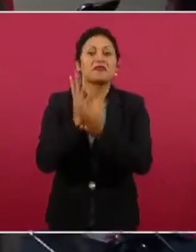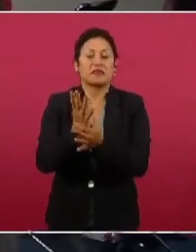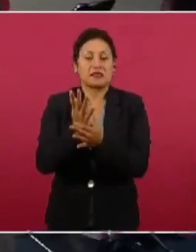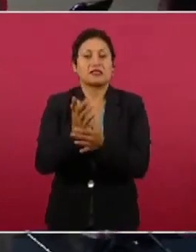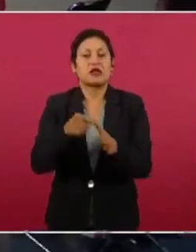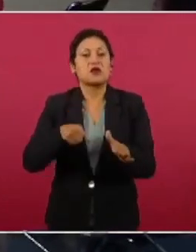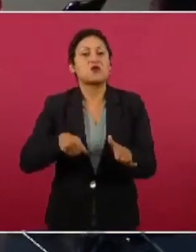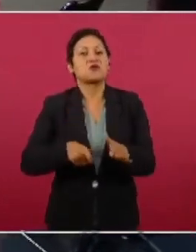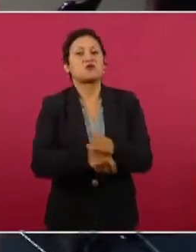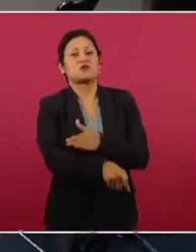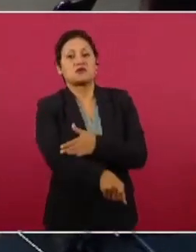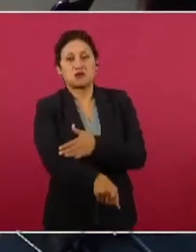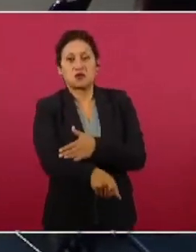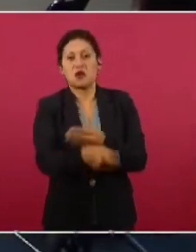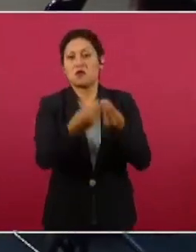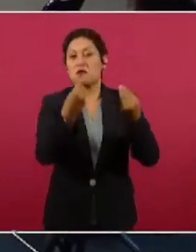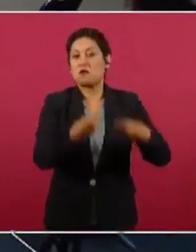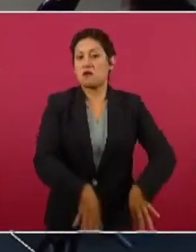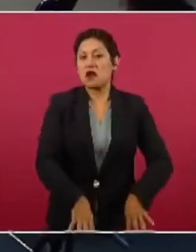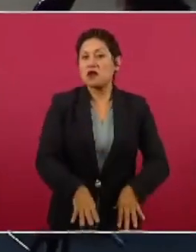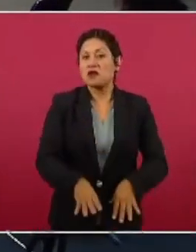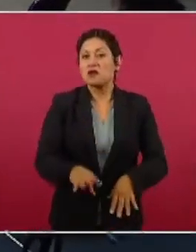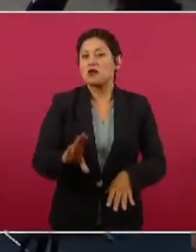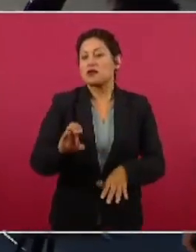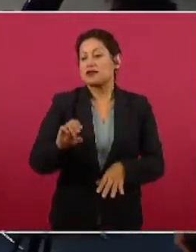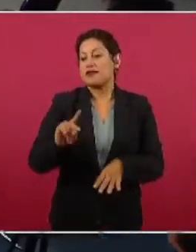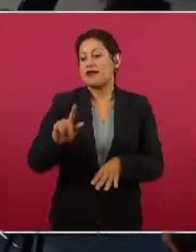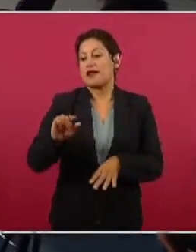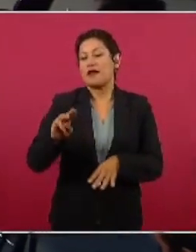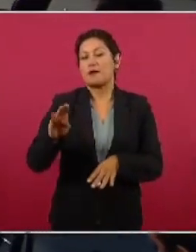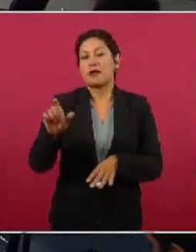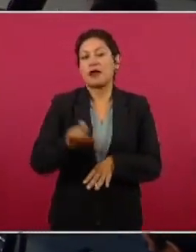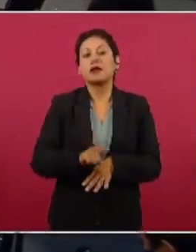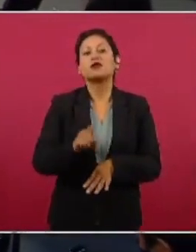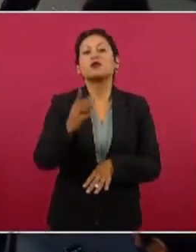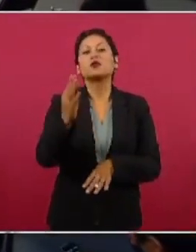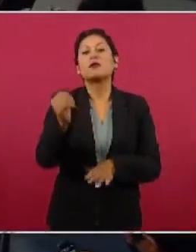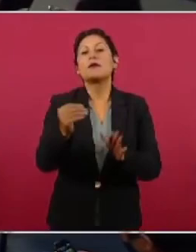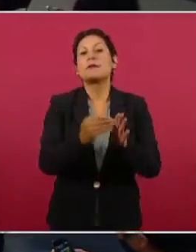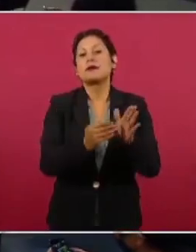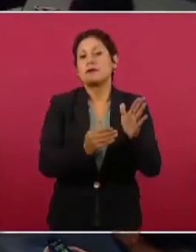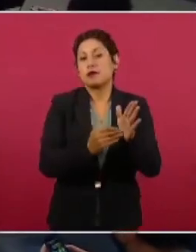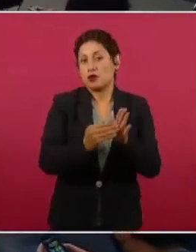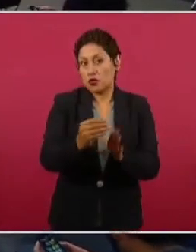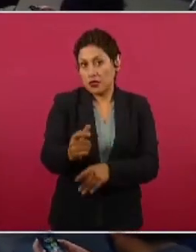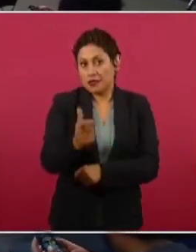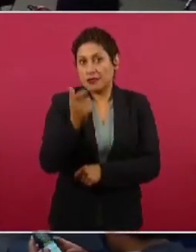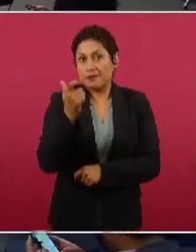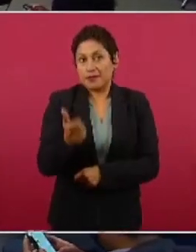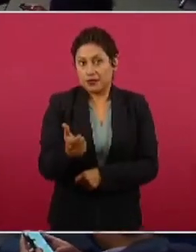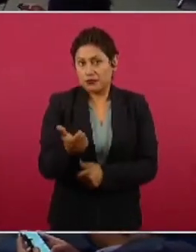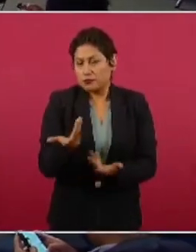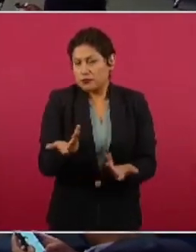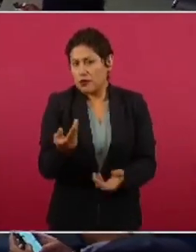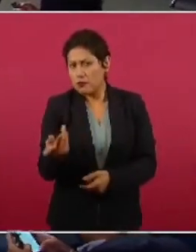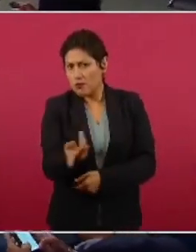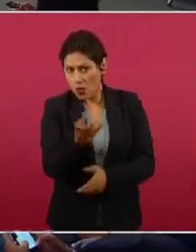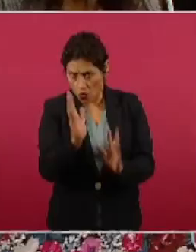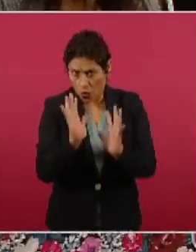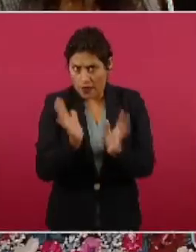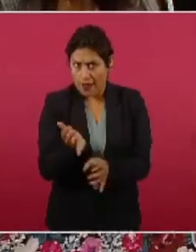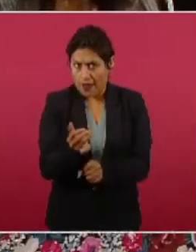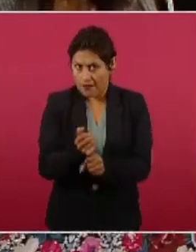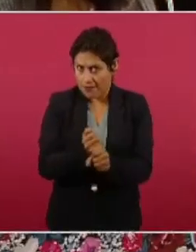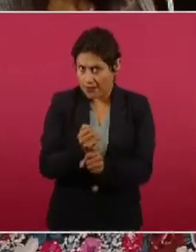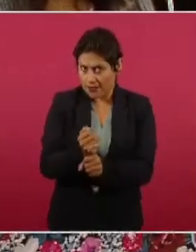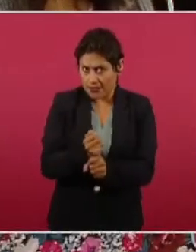Segalmex? Un desfalco de 9,000 millones de pesos, presidente. ¿Ya se está investigando eso? ¿Sabremos quiénes son